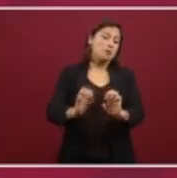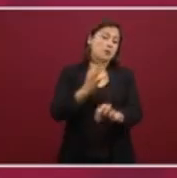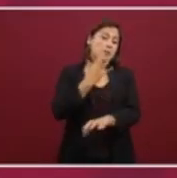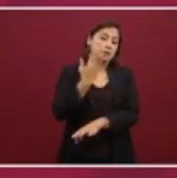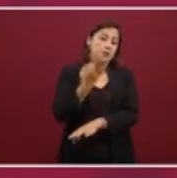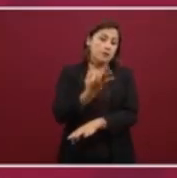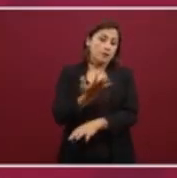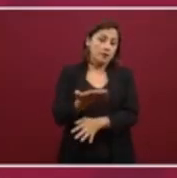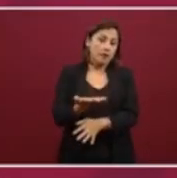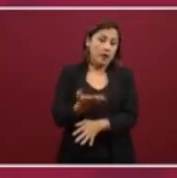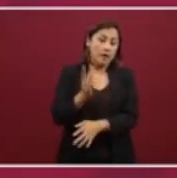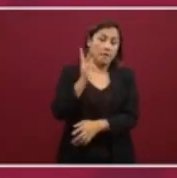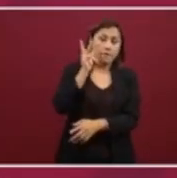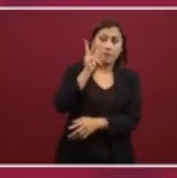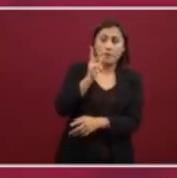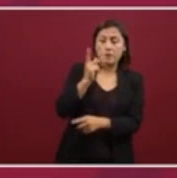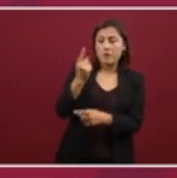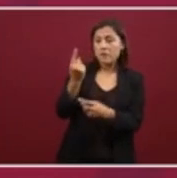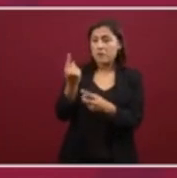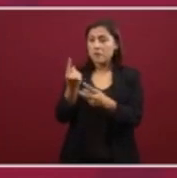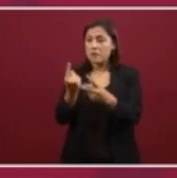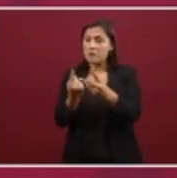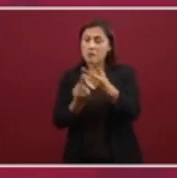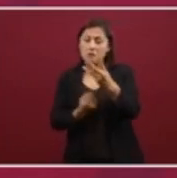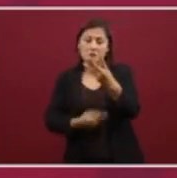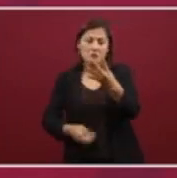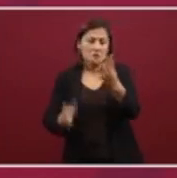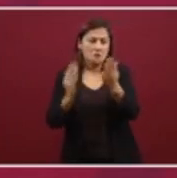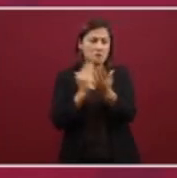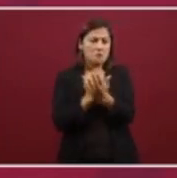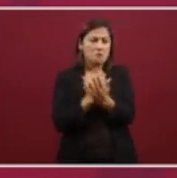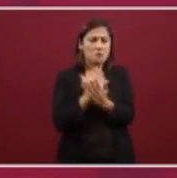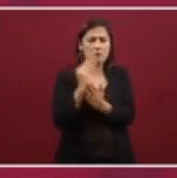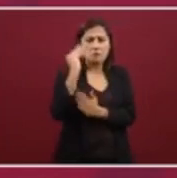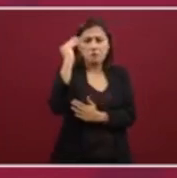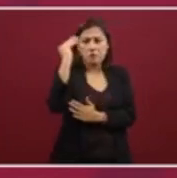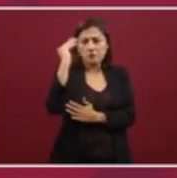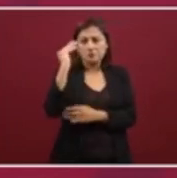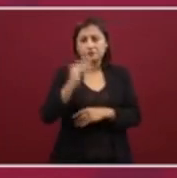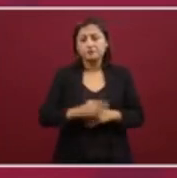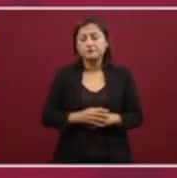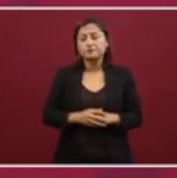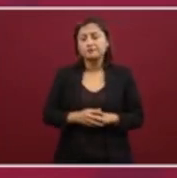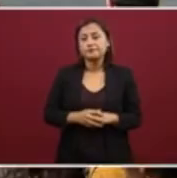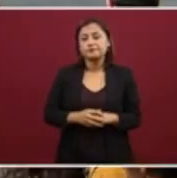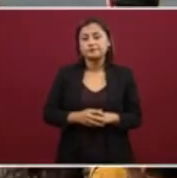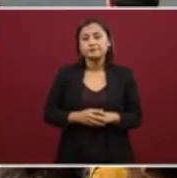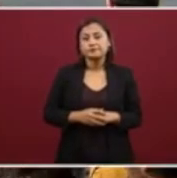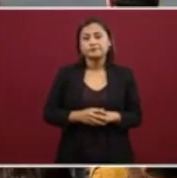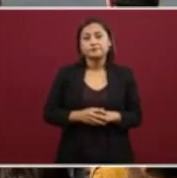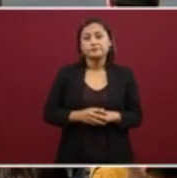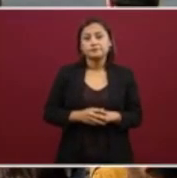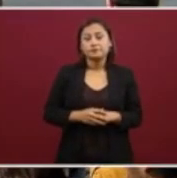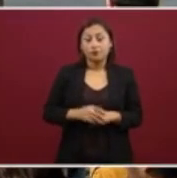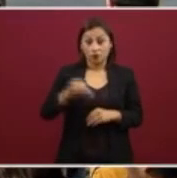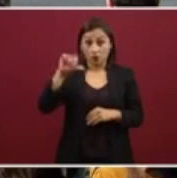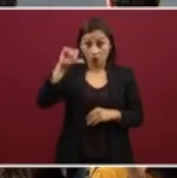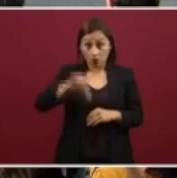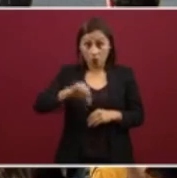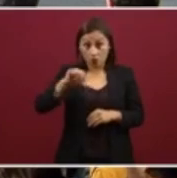y vinos y demás. Entonces, hoy se informa